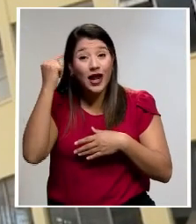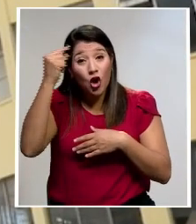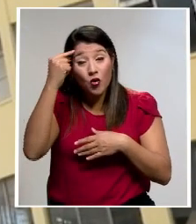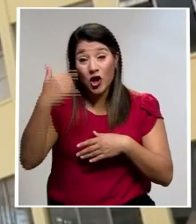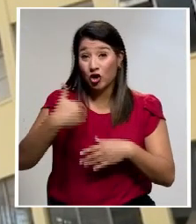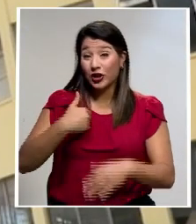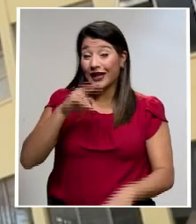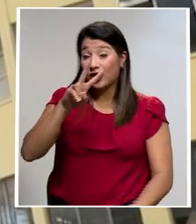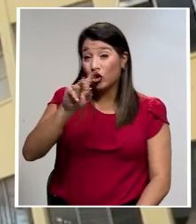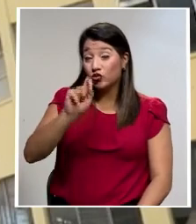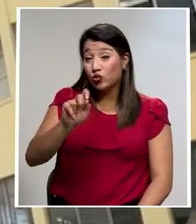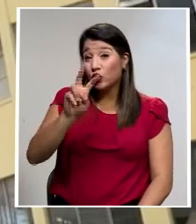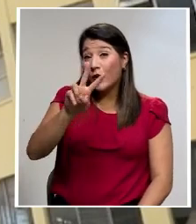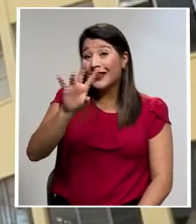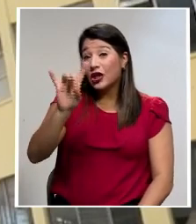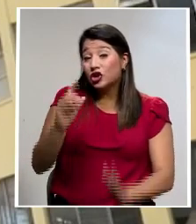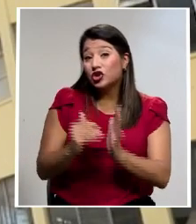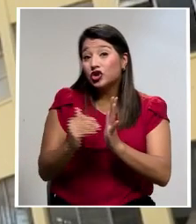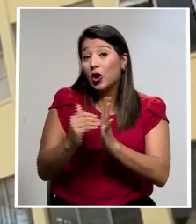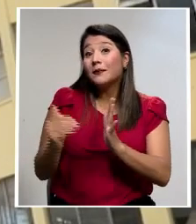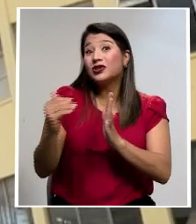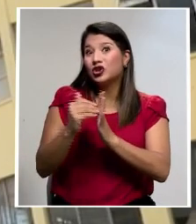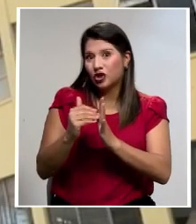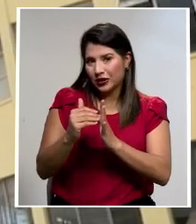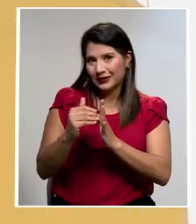2.28 billones de colones.